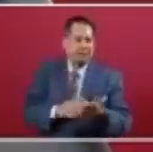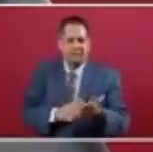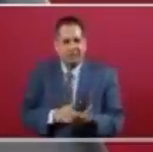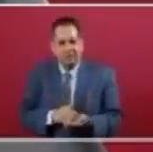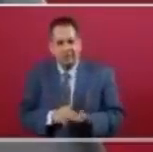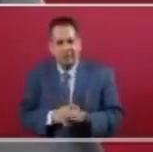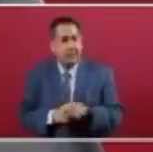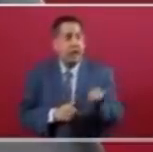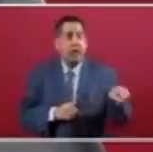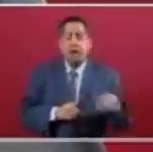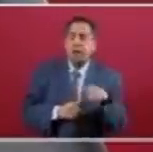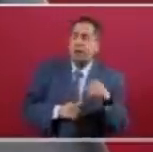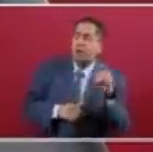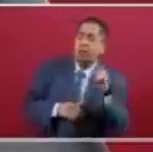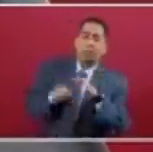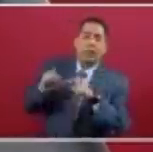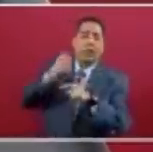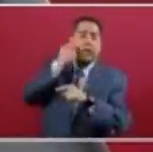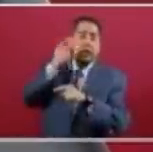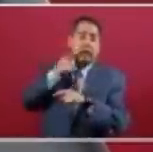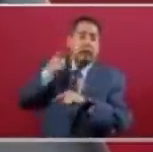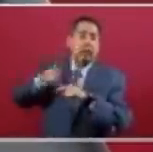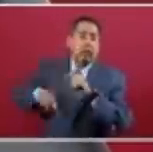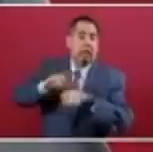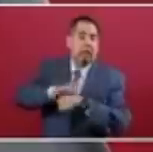Están queriendo